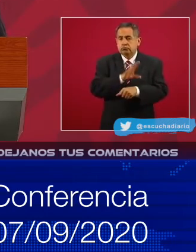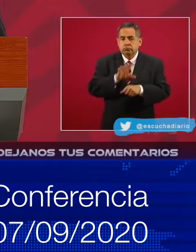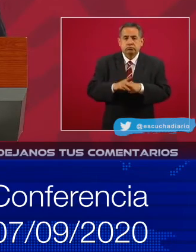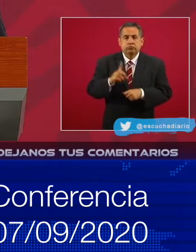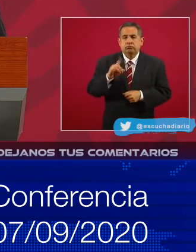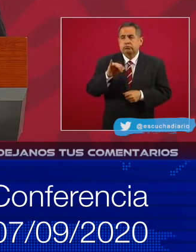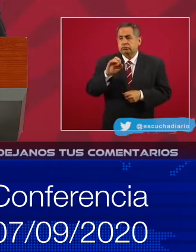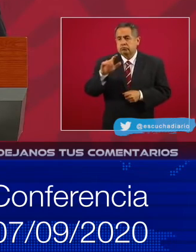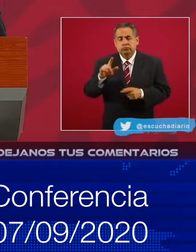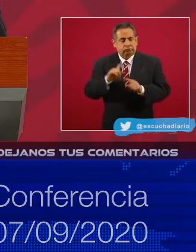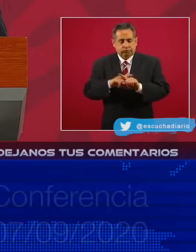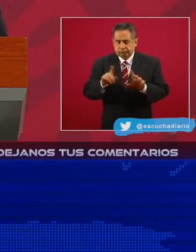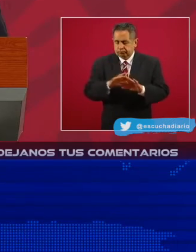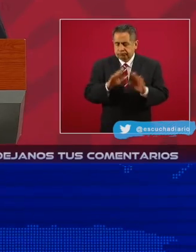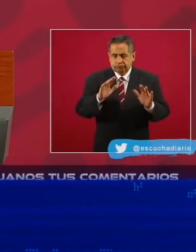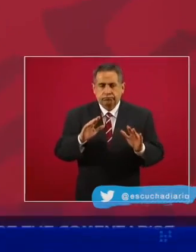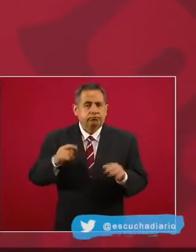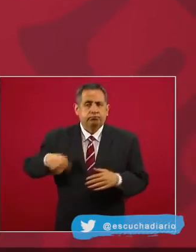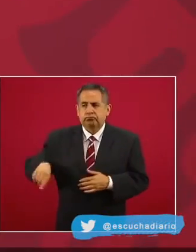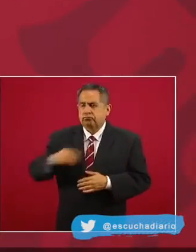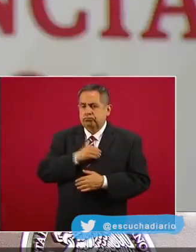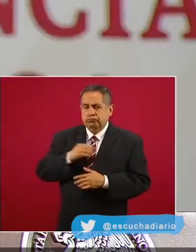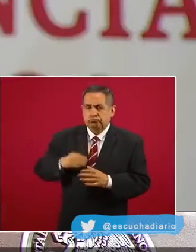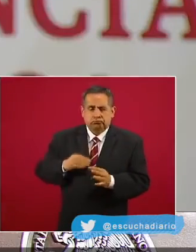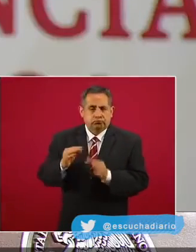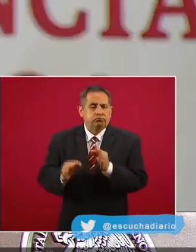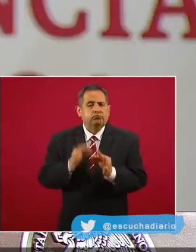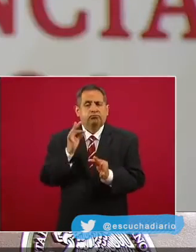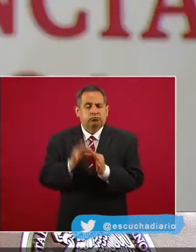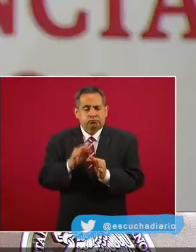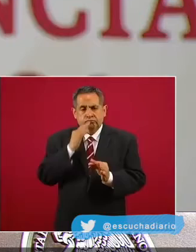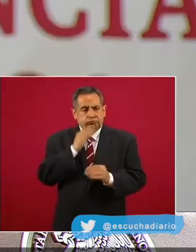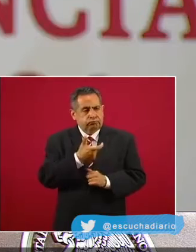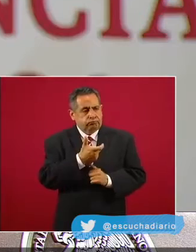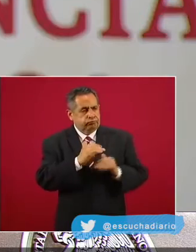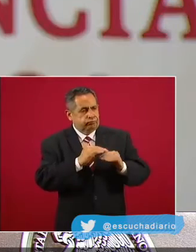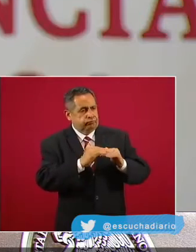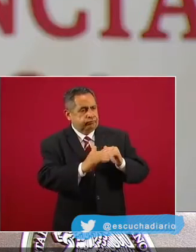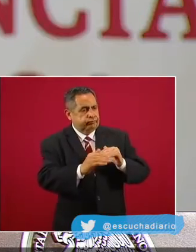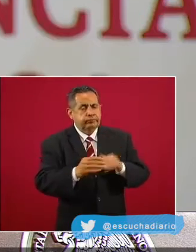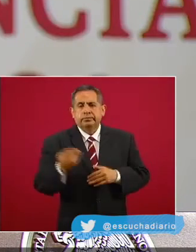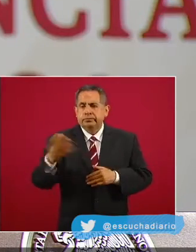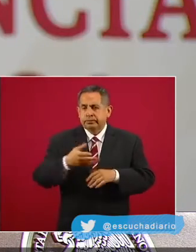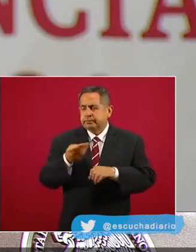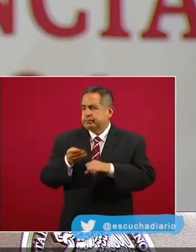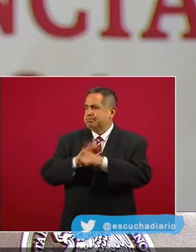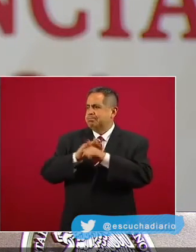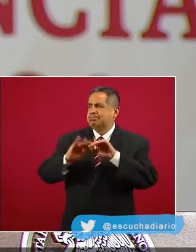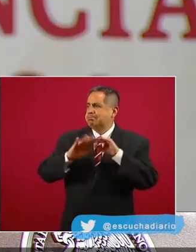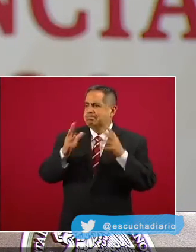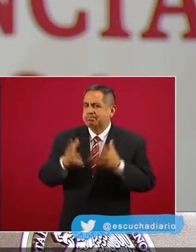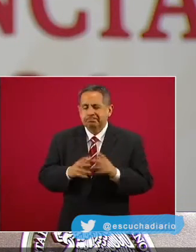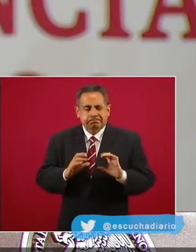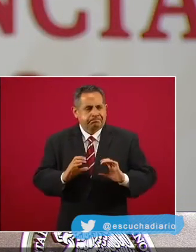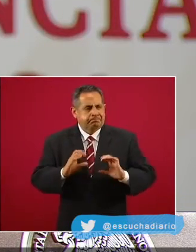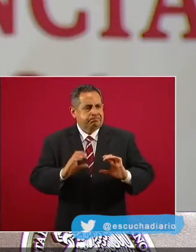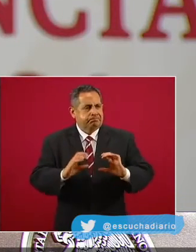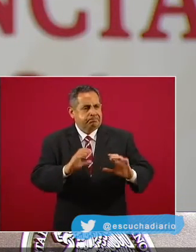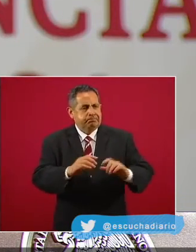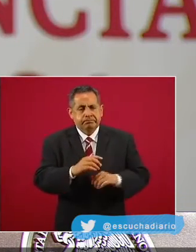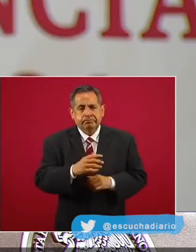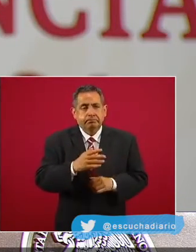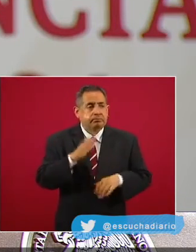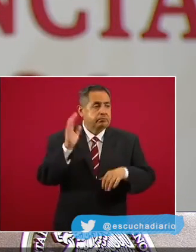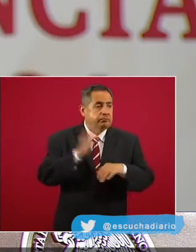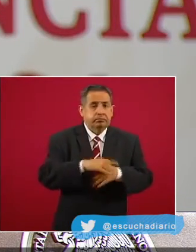y hemos cumplido. El día de hoy, el presidente continúa con el compromiso de mantener el precio de los combustibles